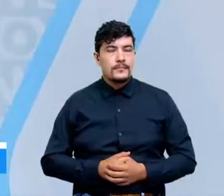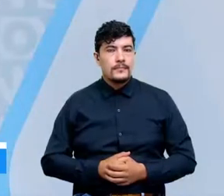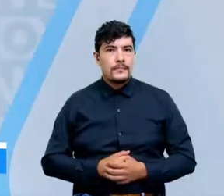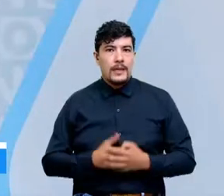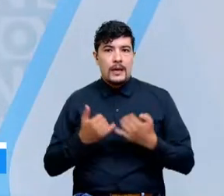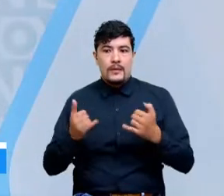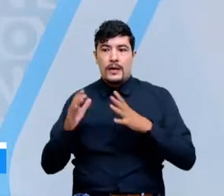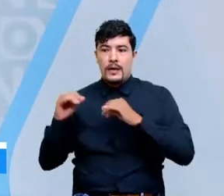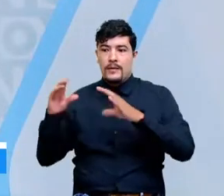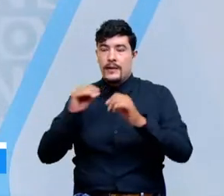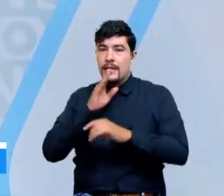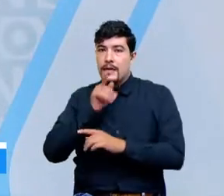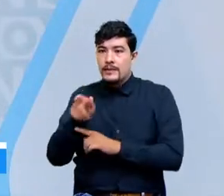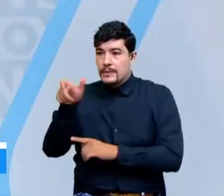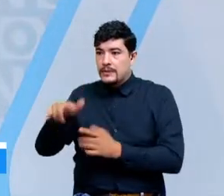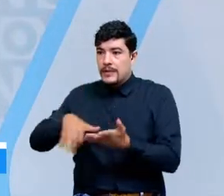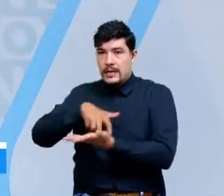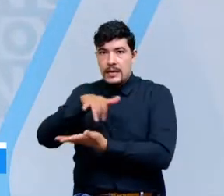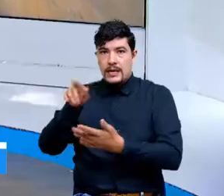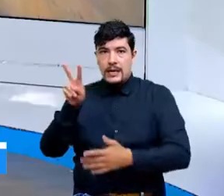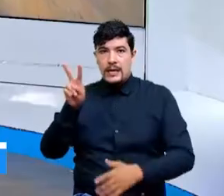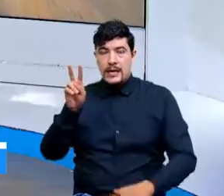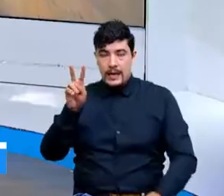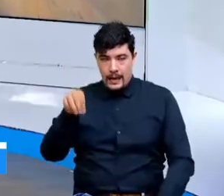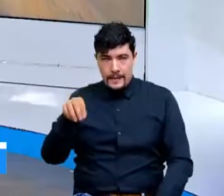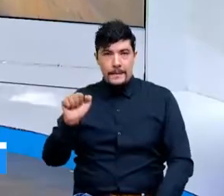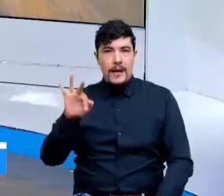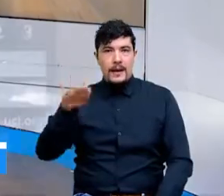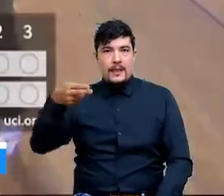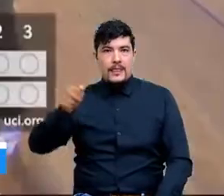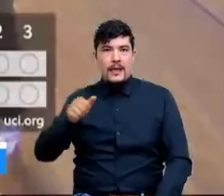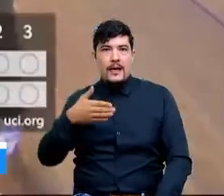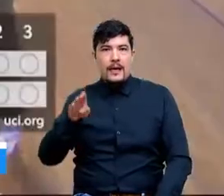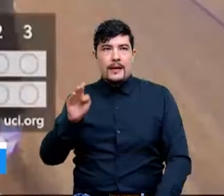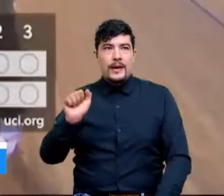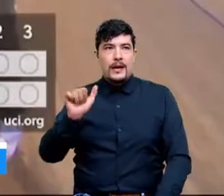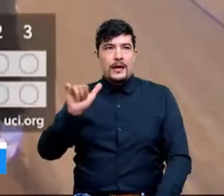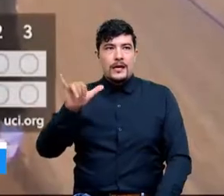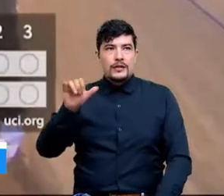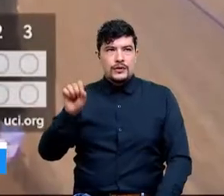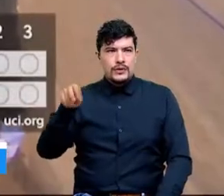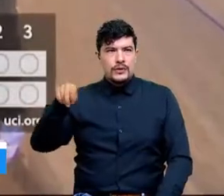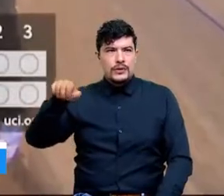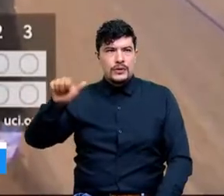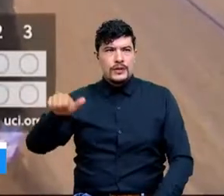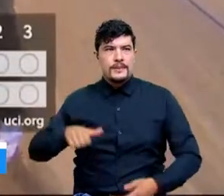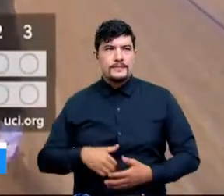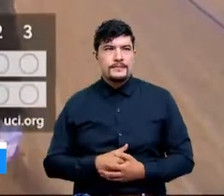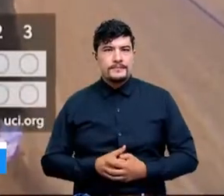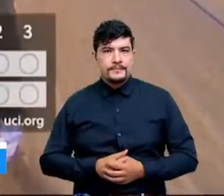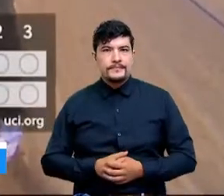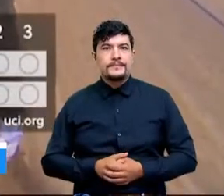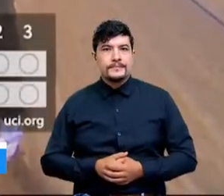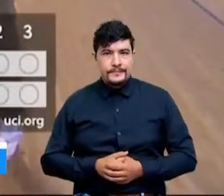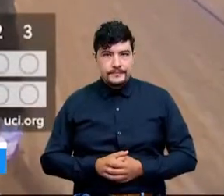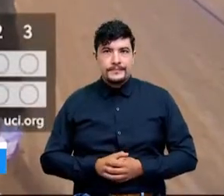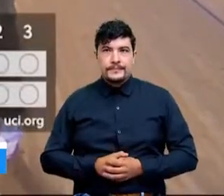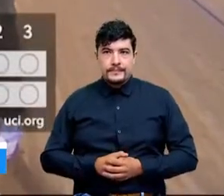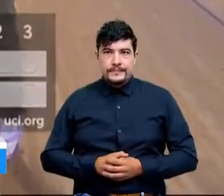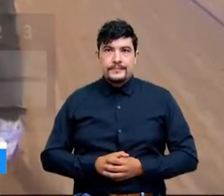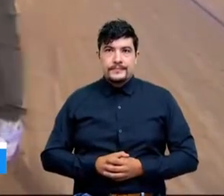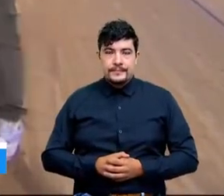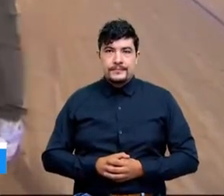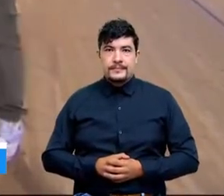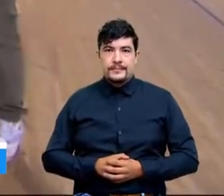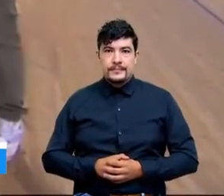Y hablamos de la santandereana Marta Bayona, que tendrá competencia mañana en la Copa de Naciones en el ciclismo de pista, que se cumple por estos días en